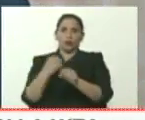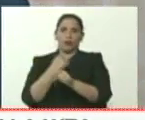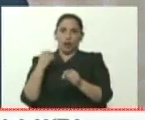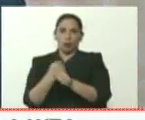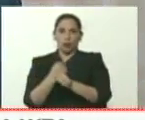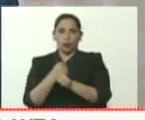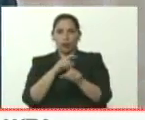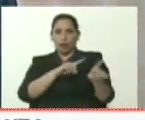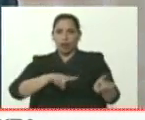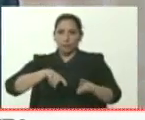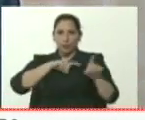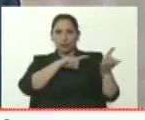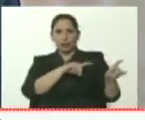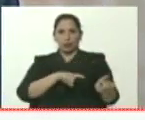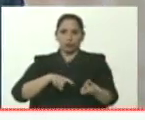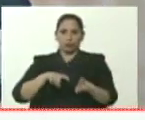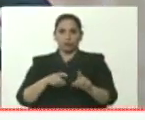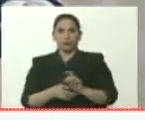los campesinos,